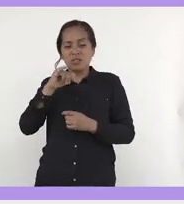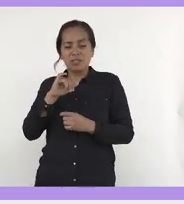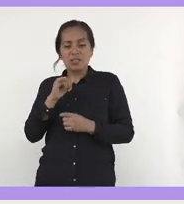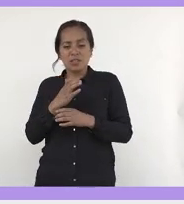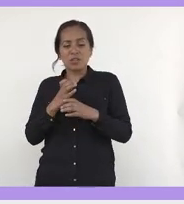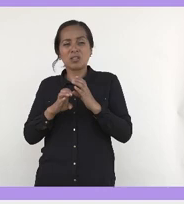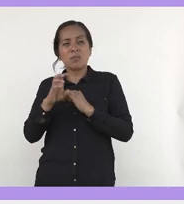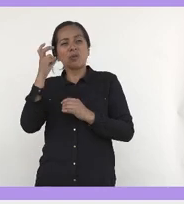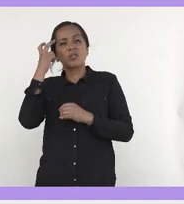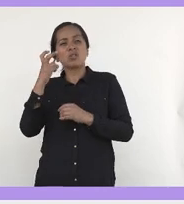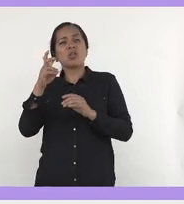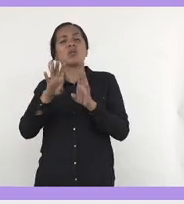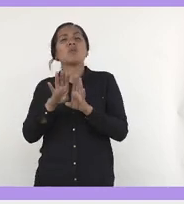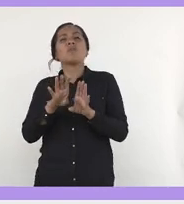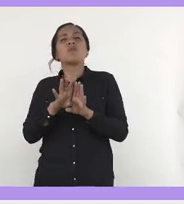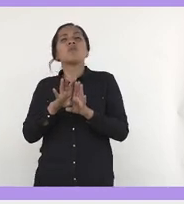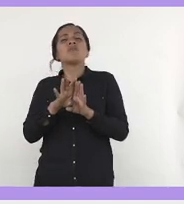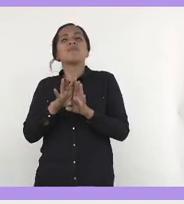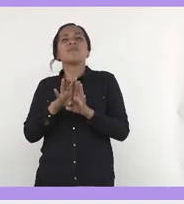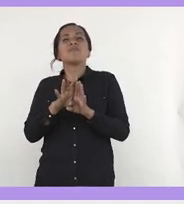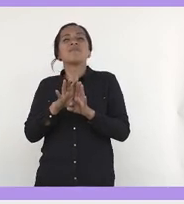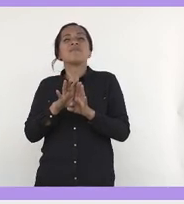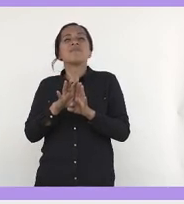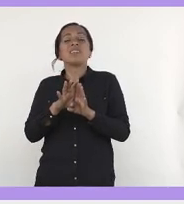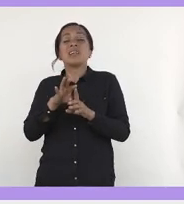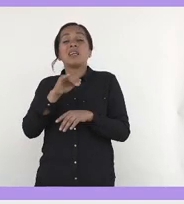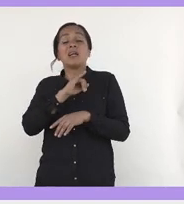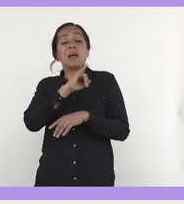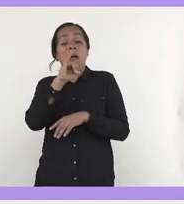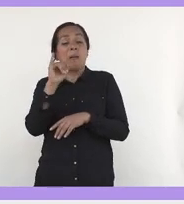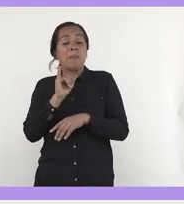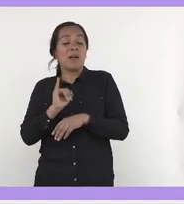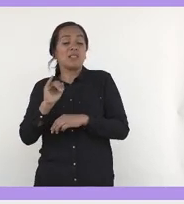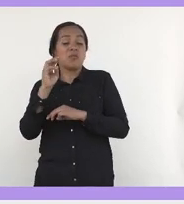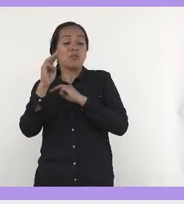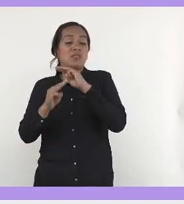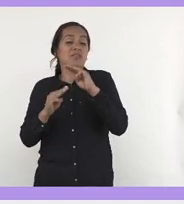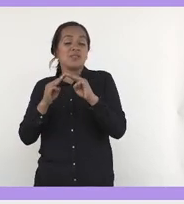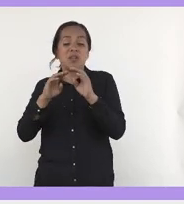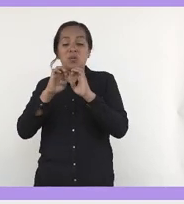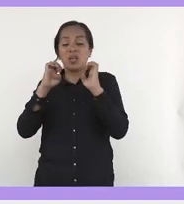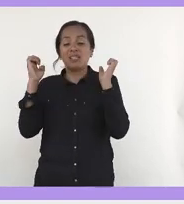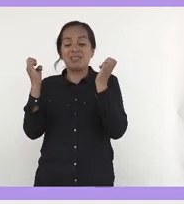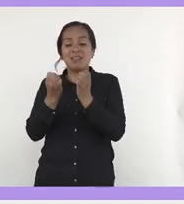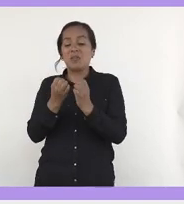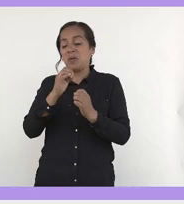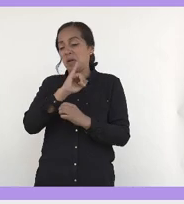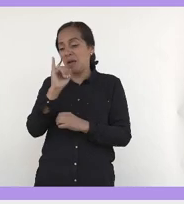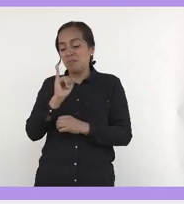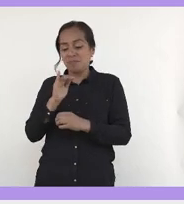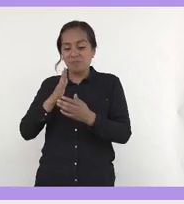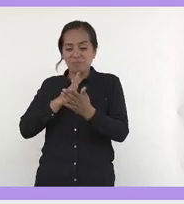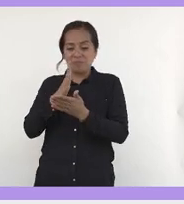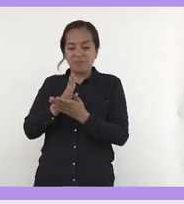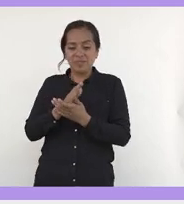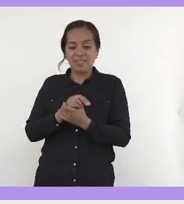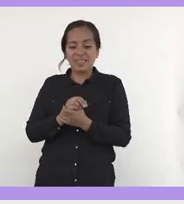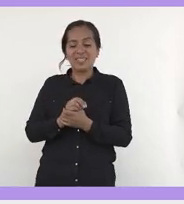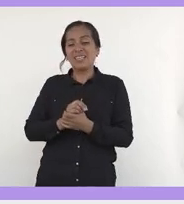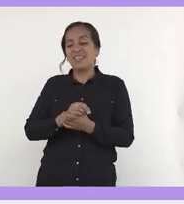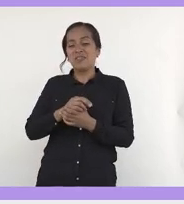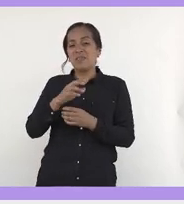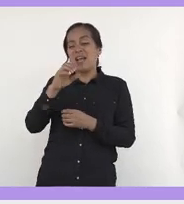sueños en la vida es poder como estar nunca he estado en un mundial como tal en un estadio Entonces yo selección